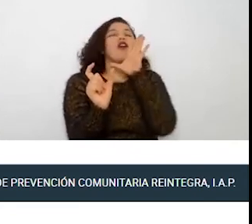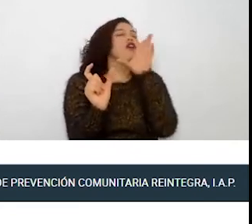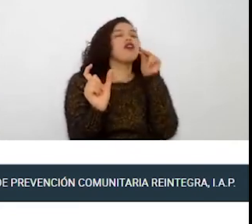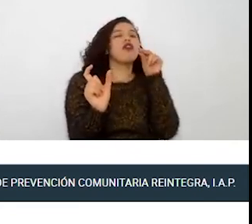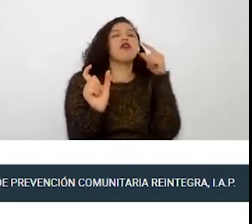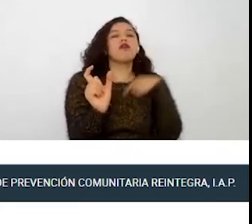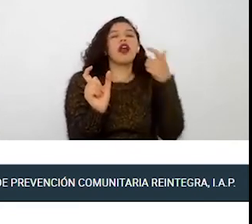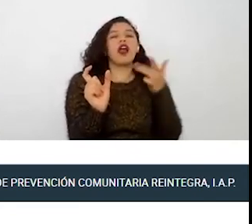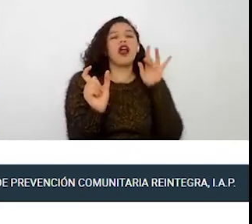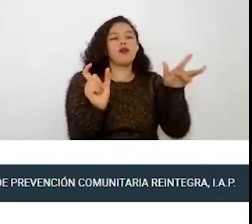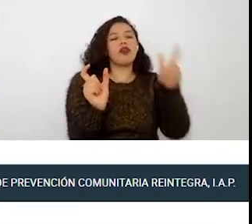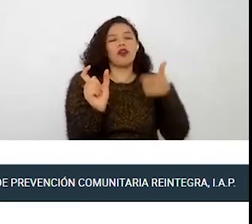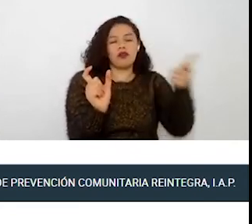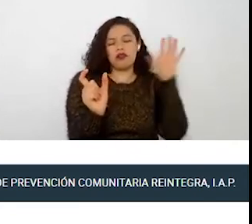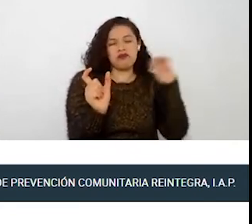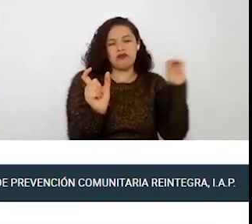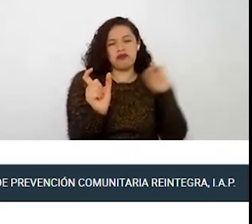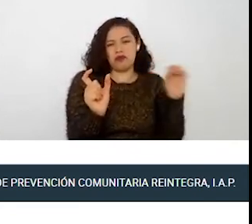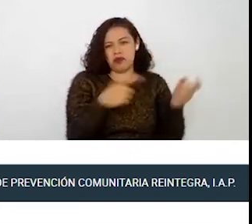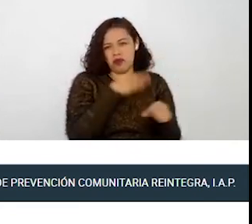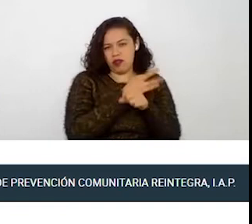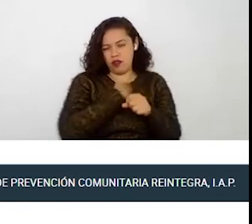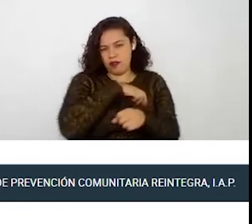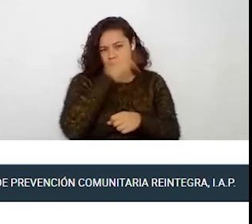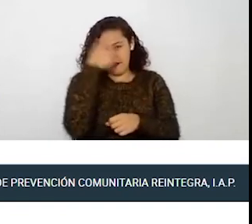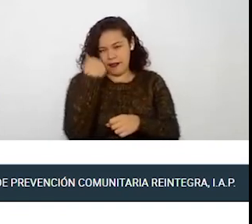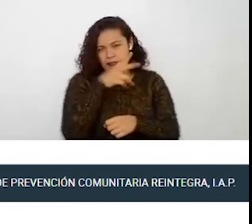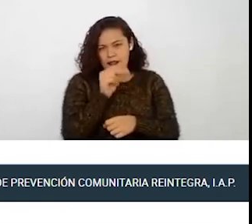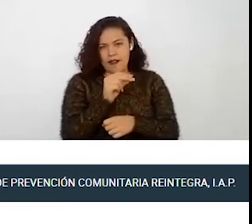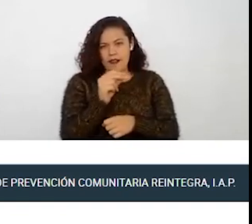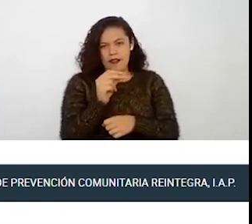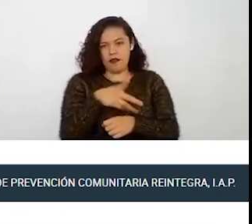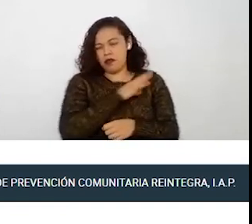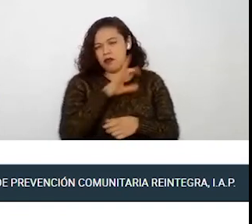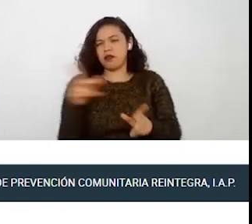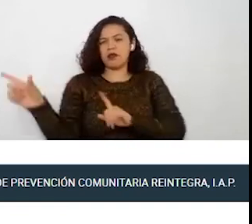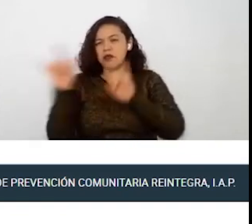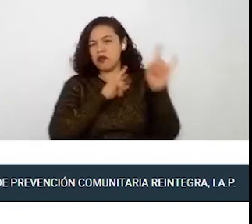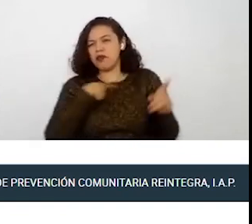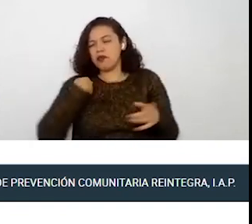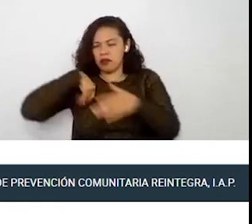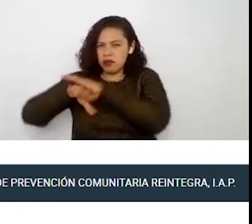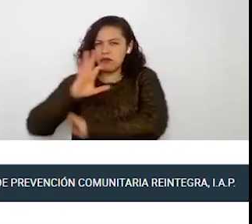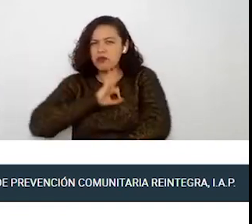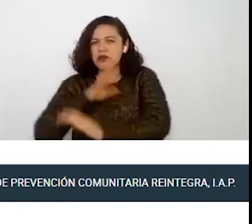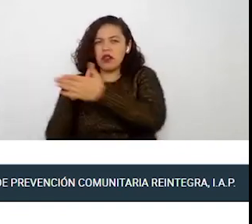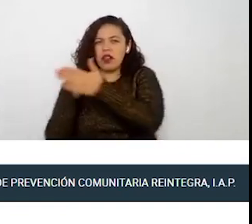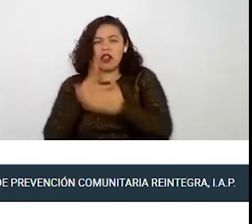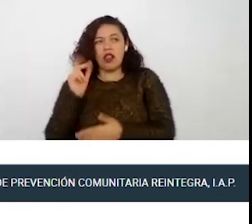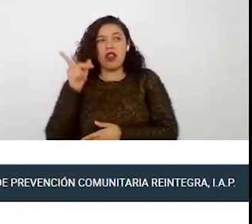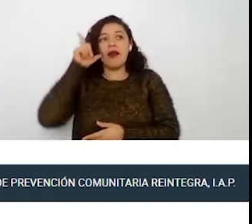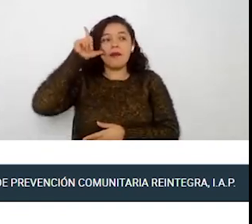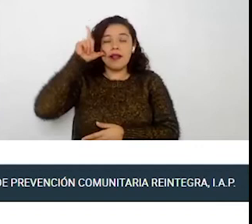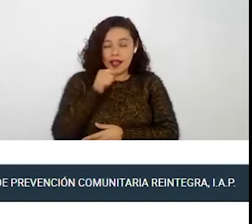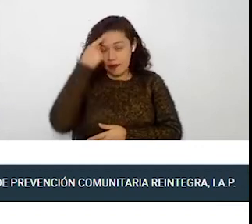decía ayudancia económicas Por eso ahorita no lo vamos a ver lo vamos Bueno podemos pasarlo pero no nos va a dar acceso De hecho mañana va a ser la